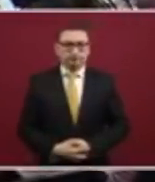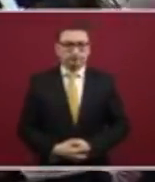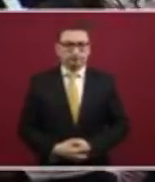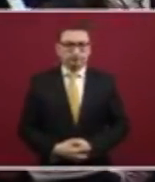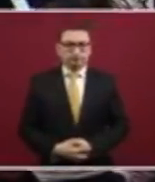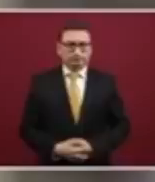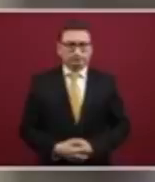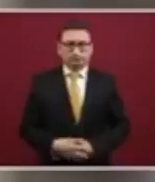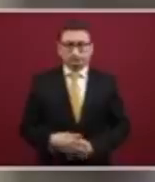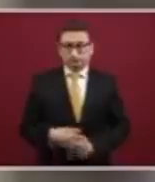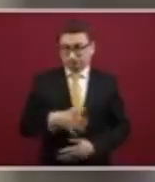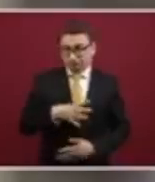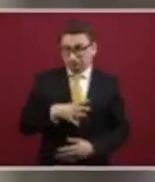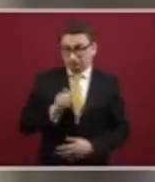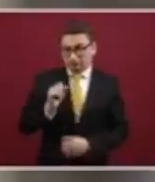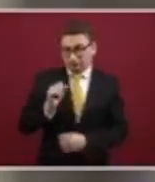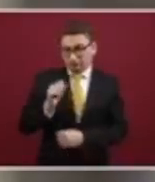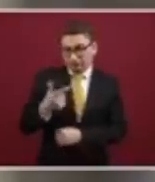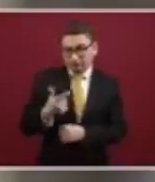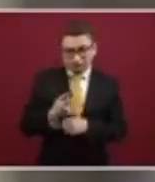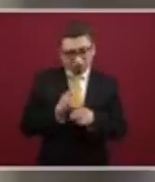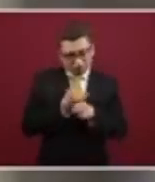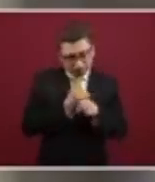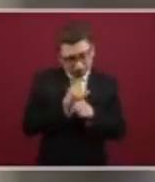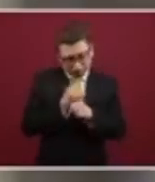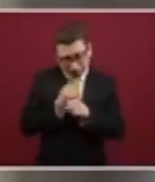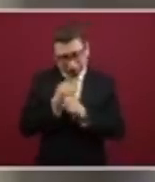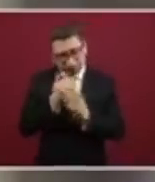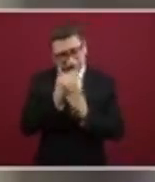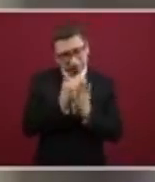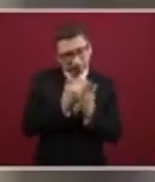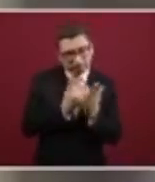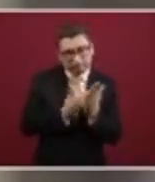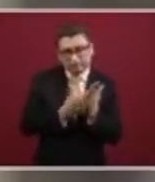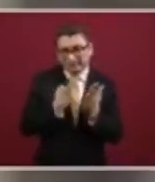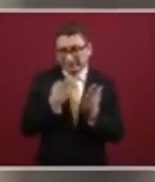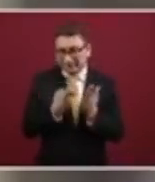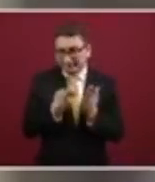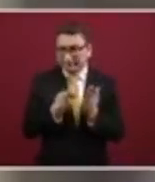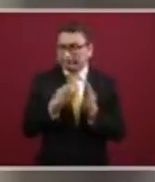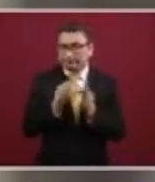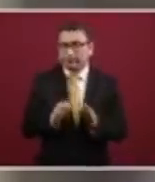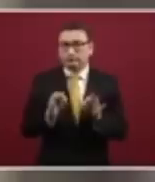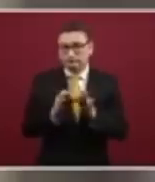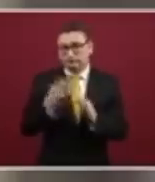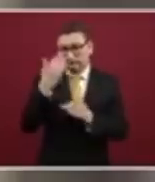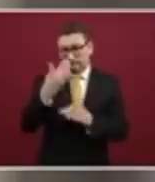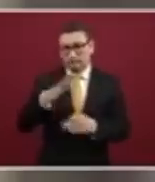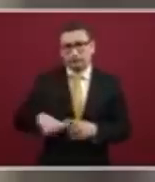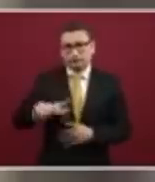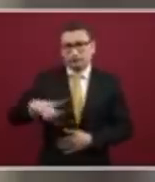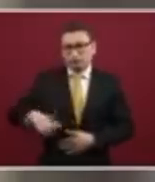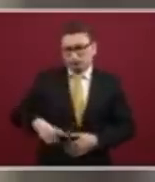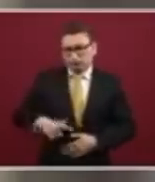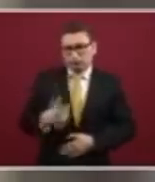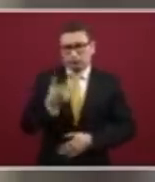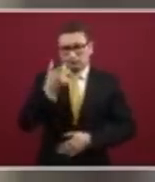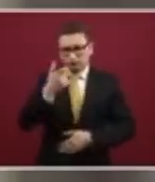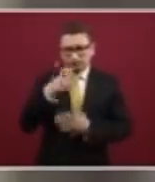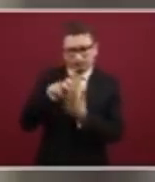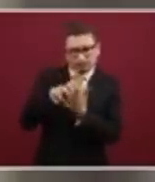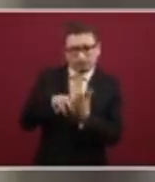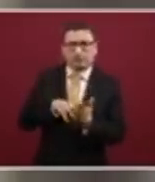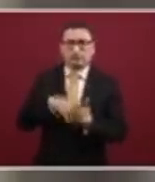estudio acerca de que garantice que el plan de austeridad no va a ahorcar la